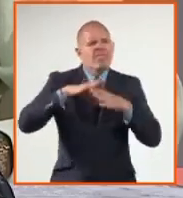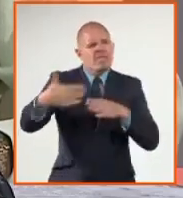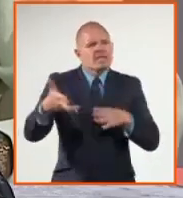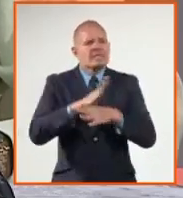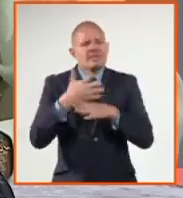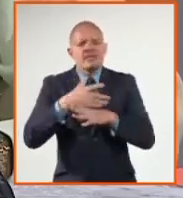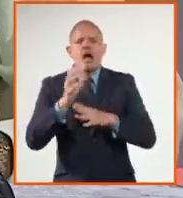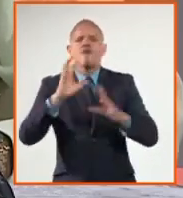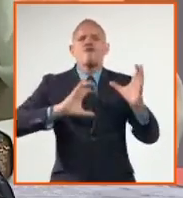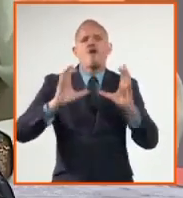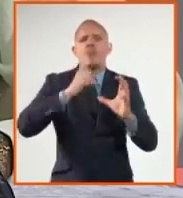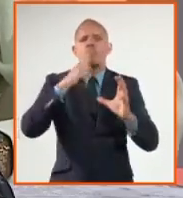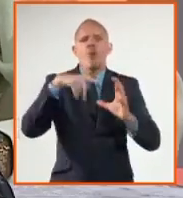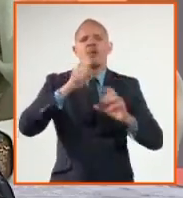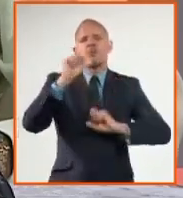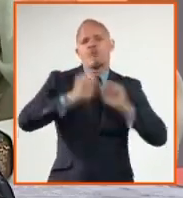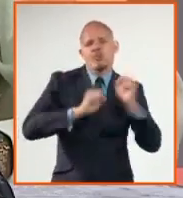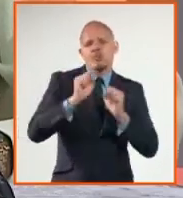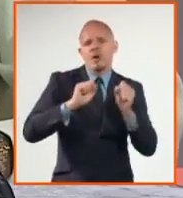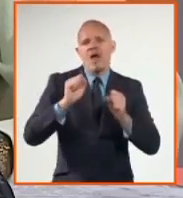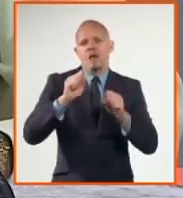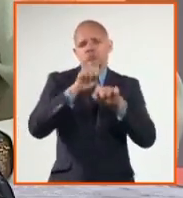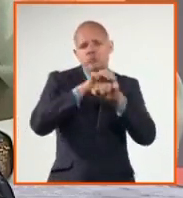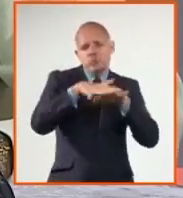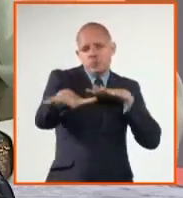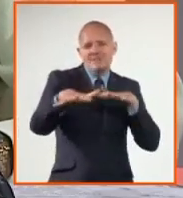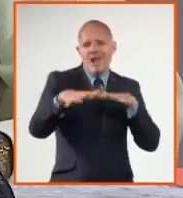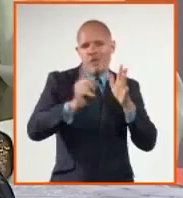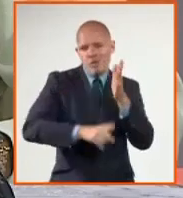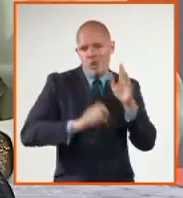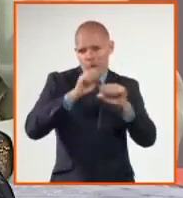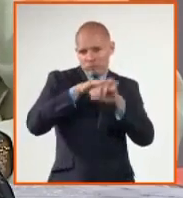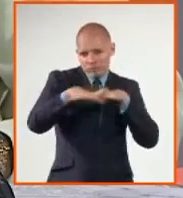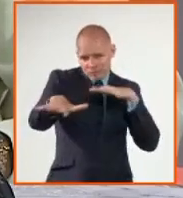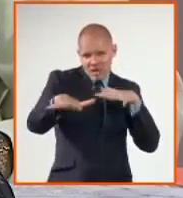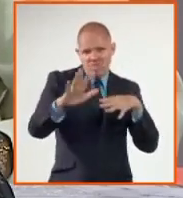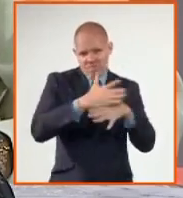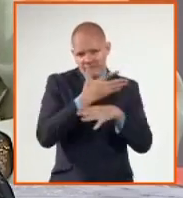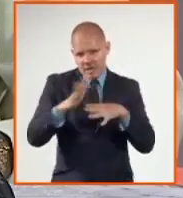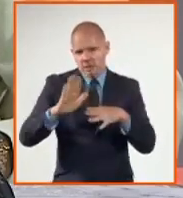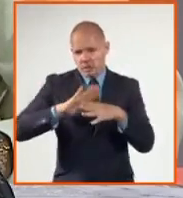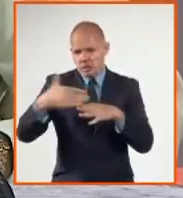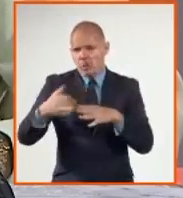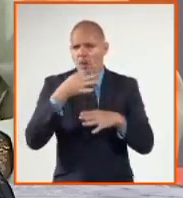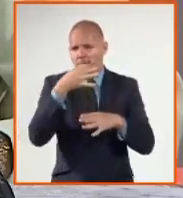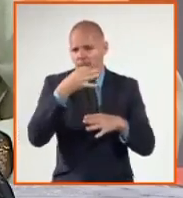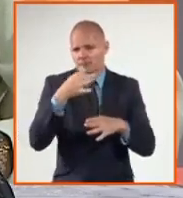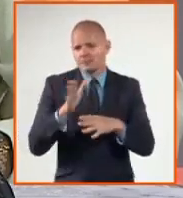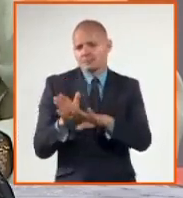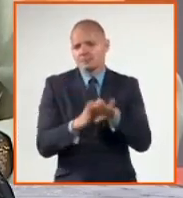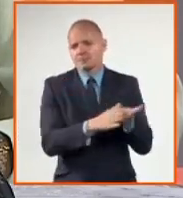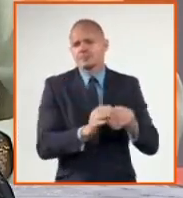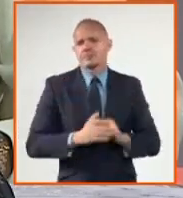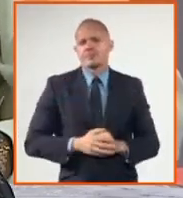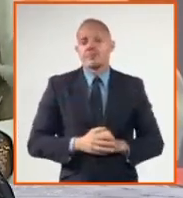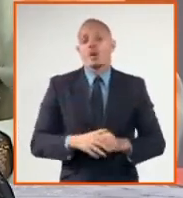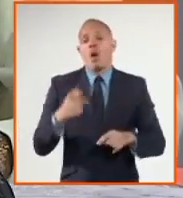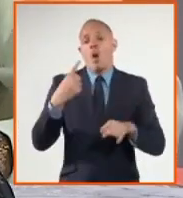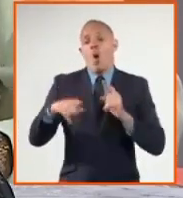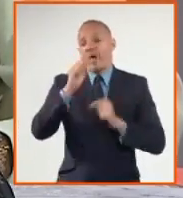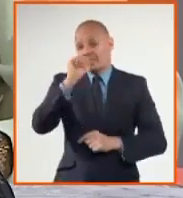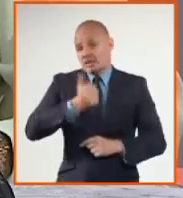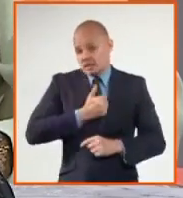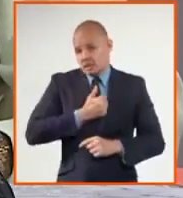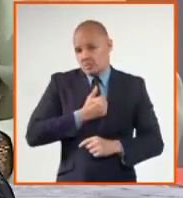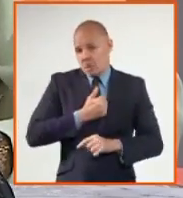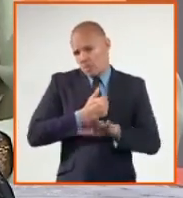fluir y addis también se van a incorporar a las finales del año otras otras nuevas inversiones en generación